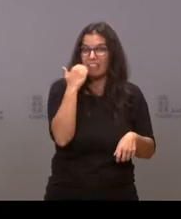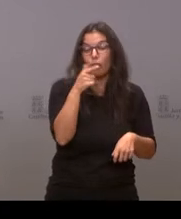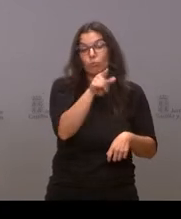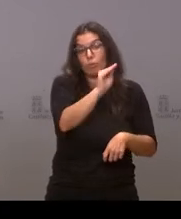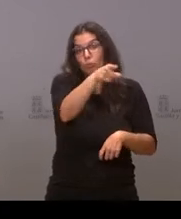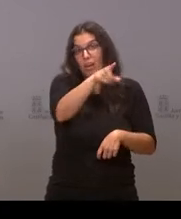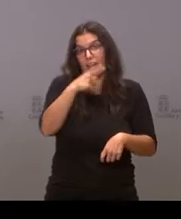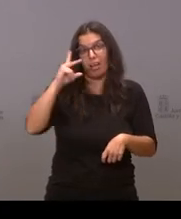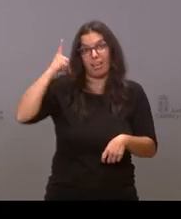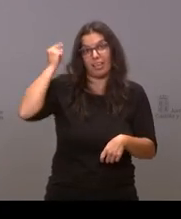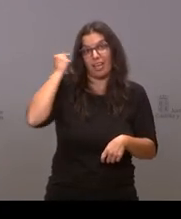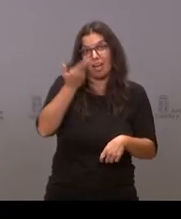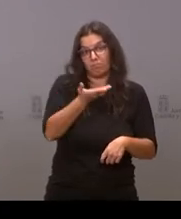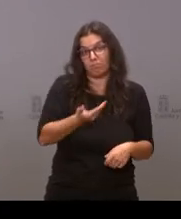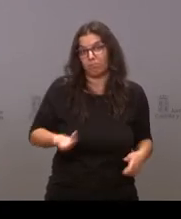arisqueta